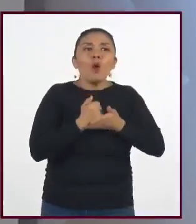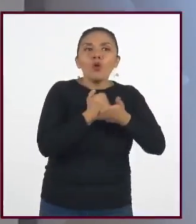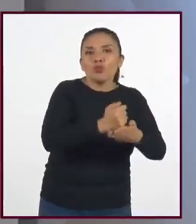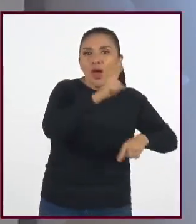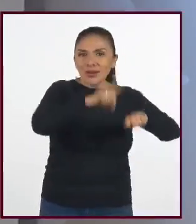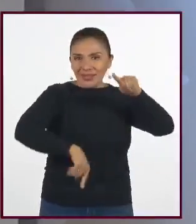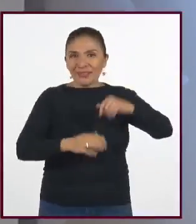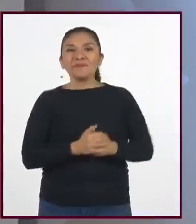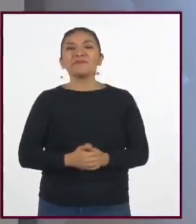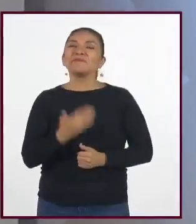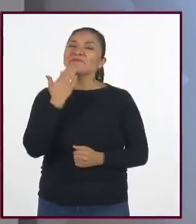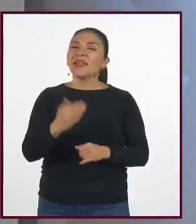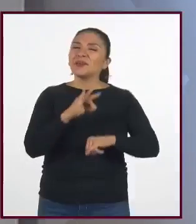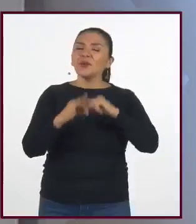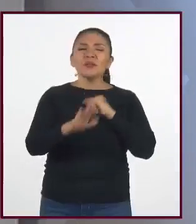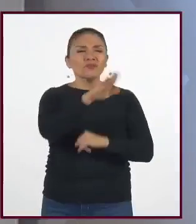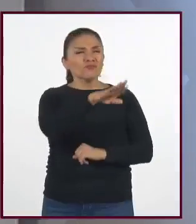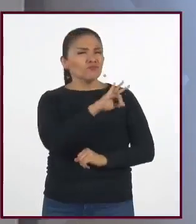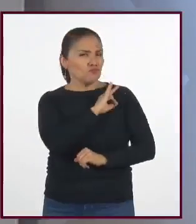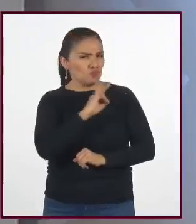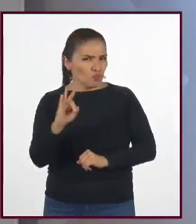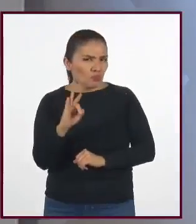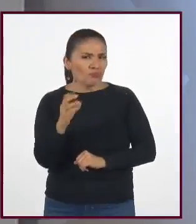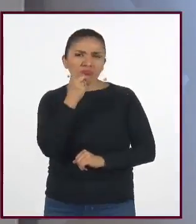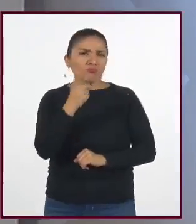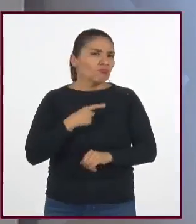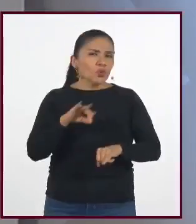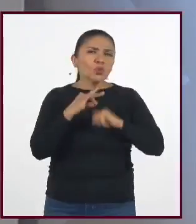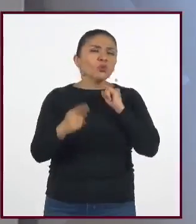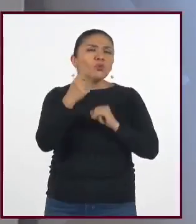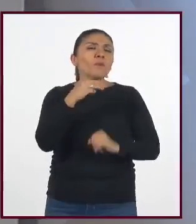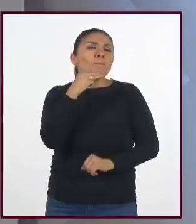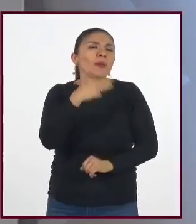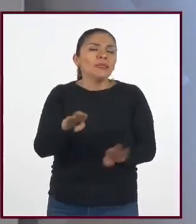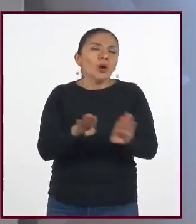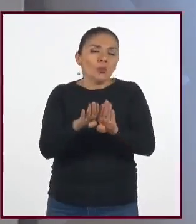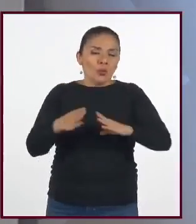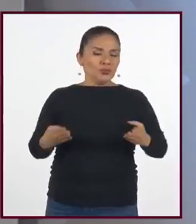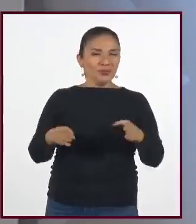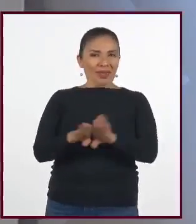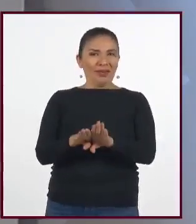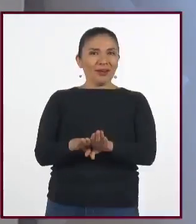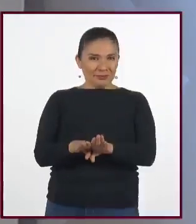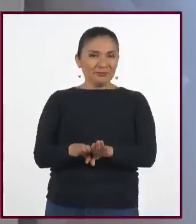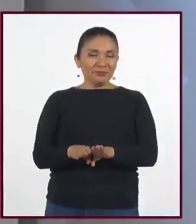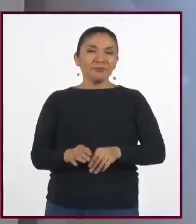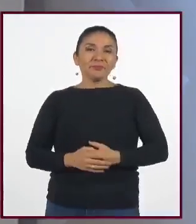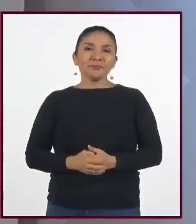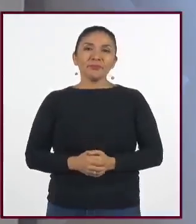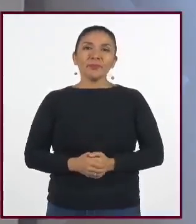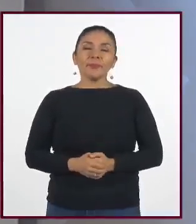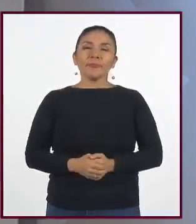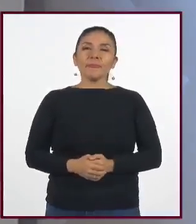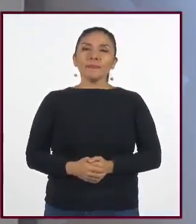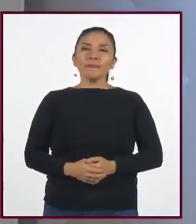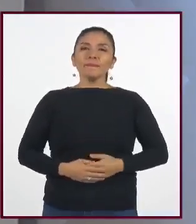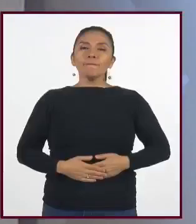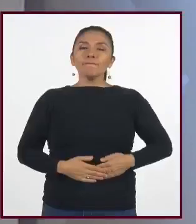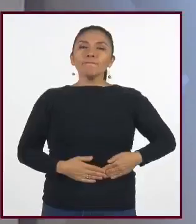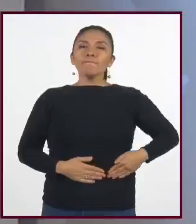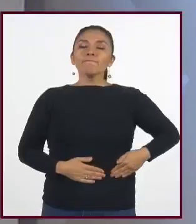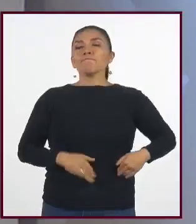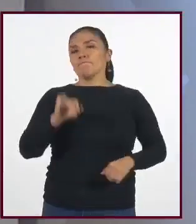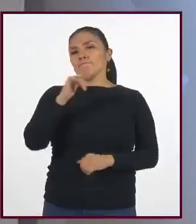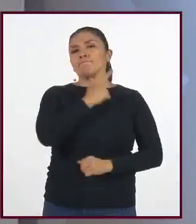para finalizar, ¿nos podrías pues compartir un mensaje ya a modo de cierre sobre esta presentación y lo que acabamos de platicar, doctora? Claro